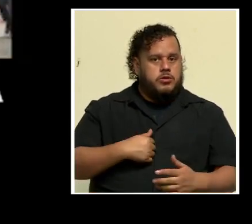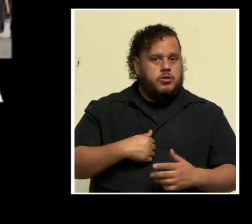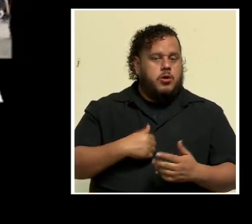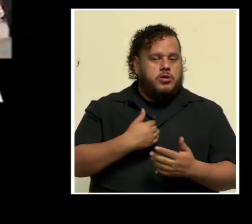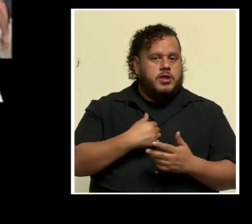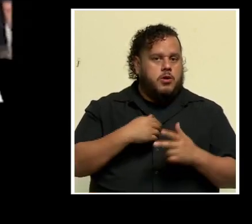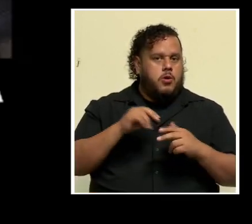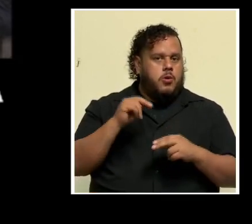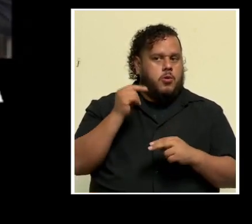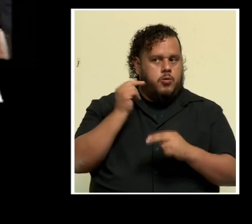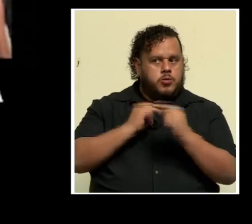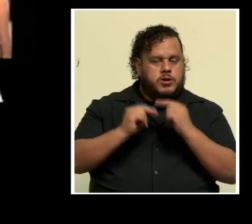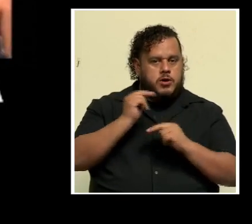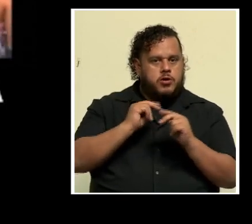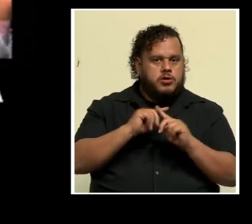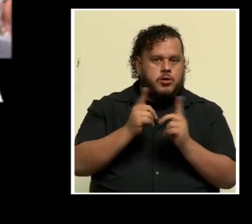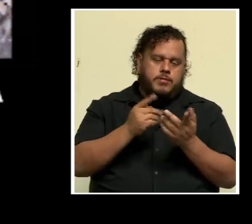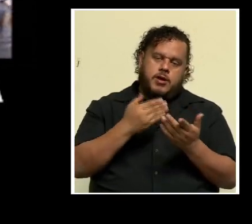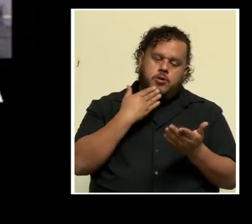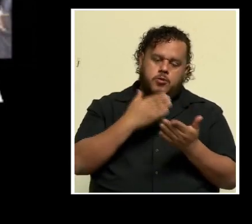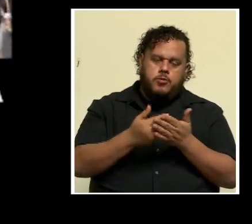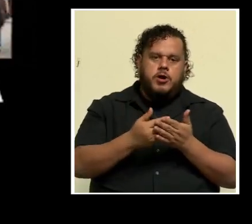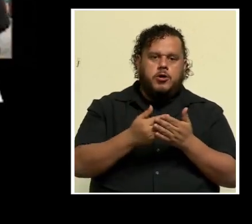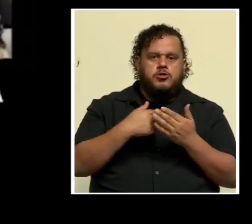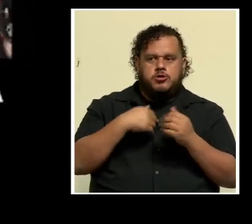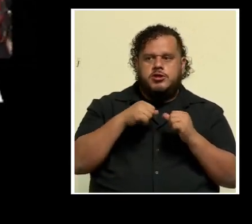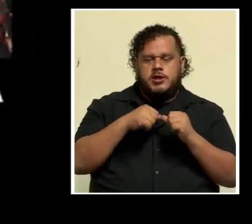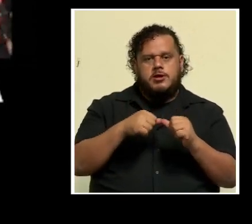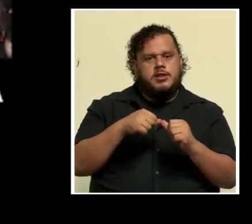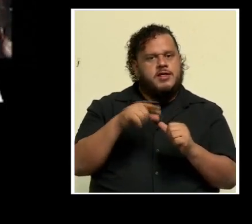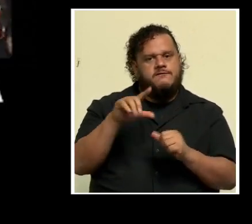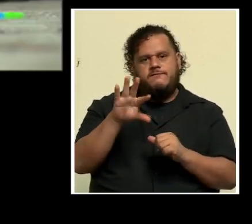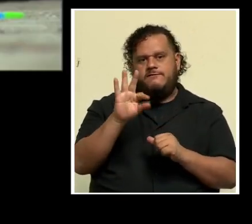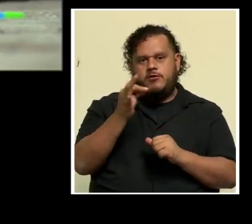tenido la iniciativa de seguir trabajando por internet.